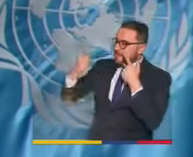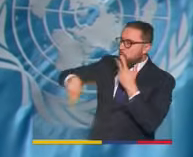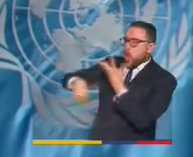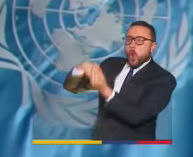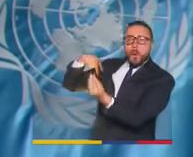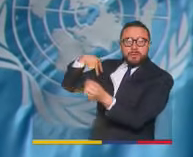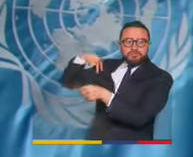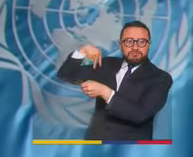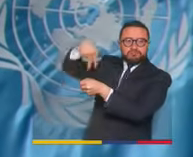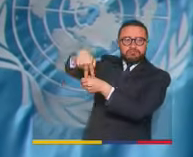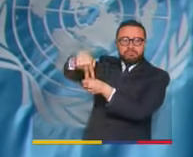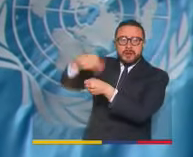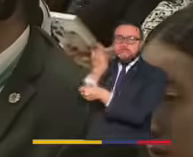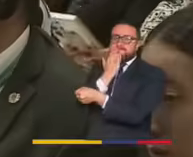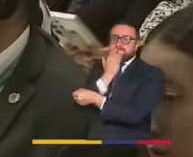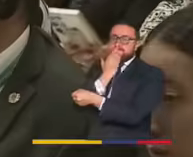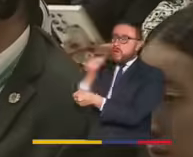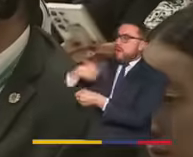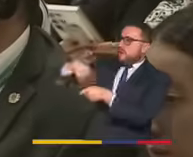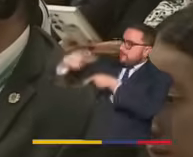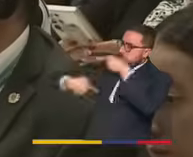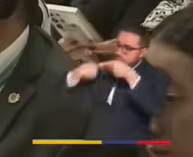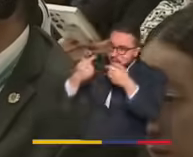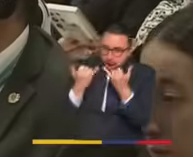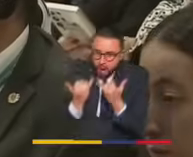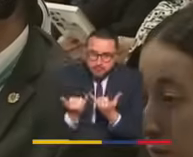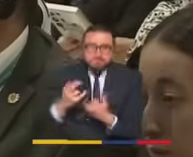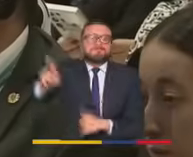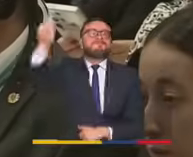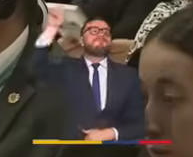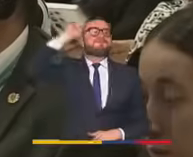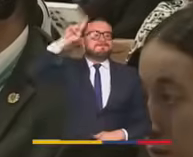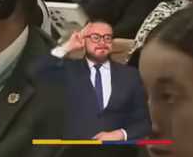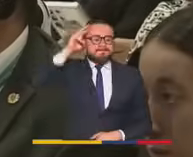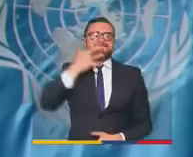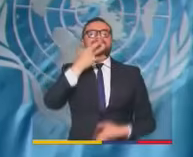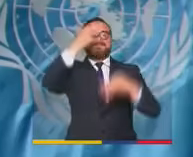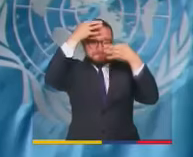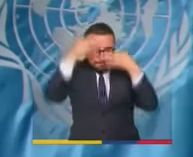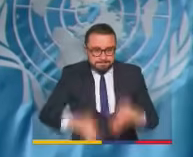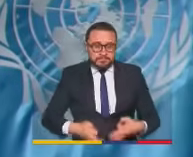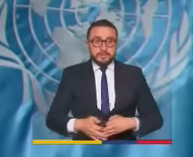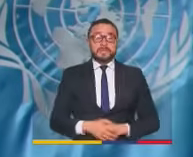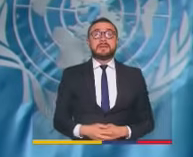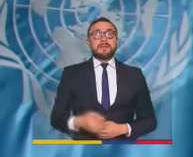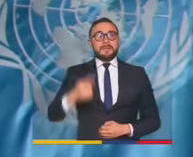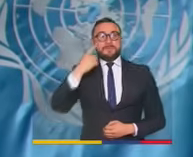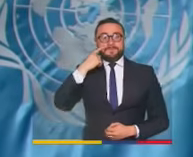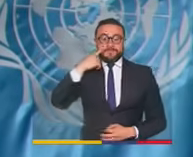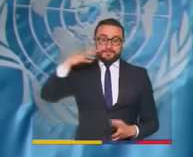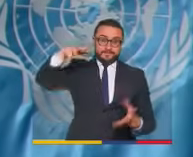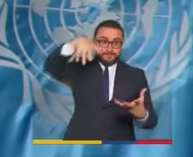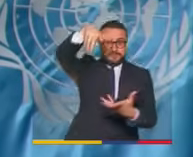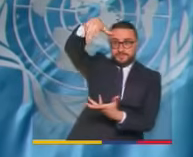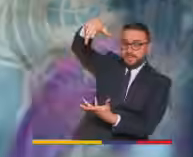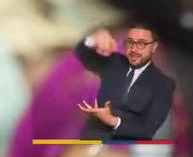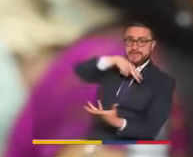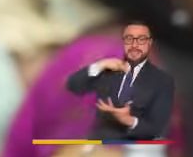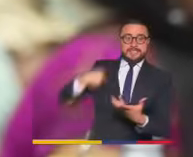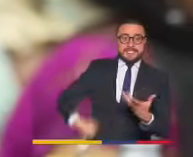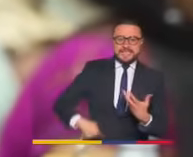descendientes tenían y tienen la razón. Si coloco a China, Indonesia,